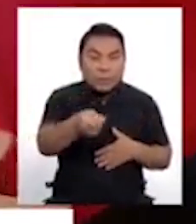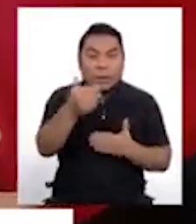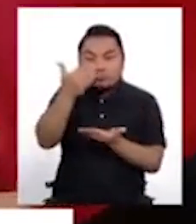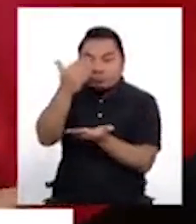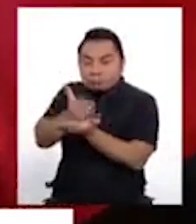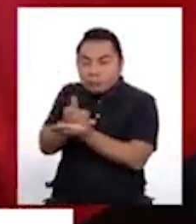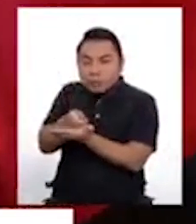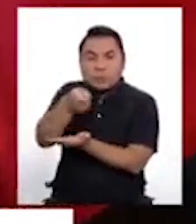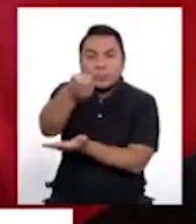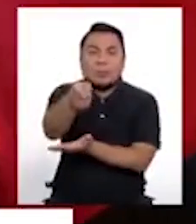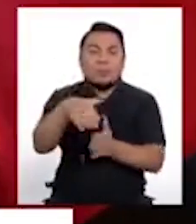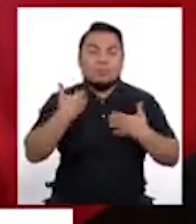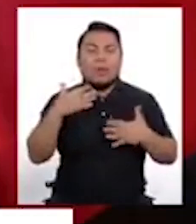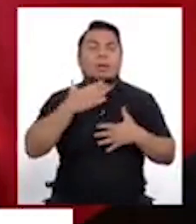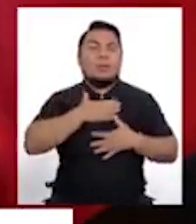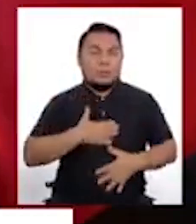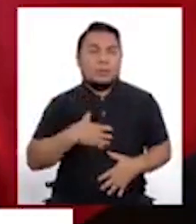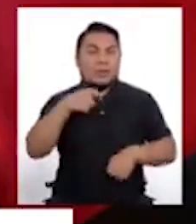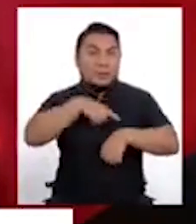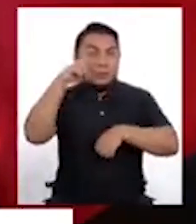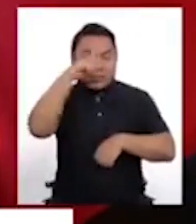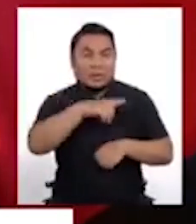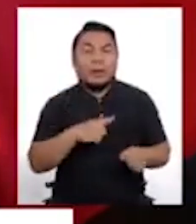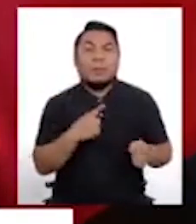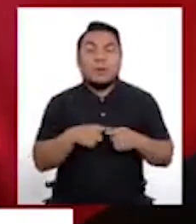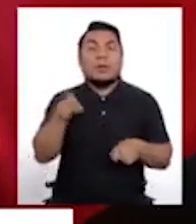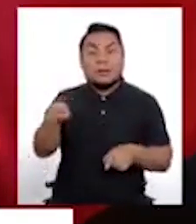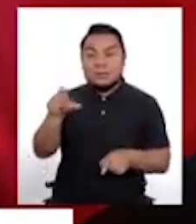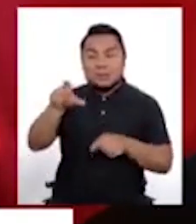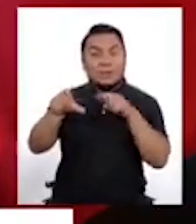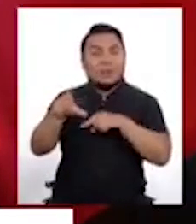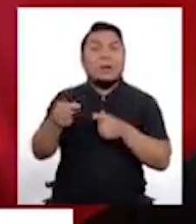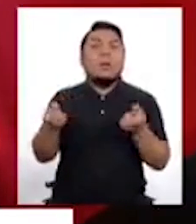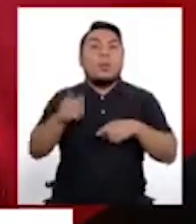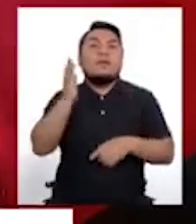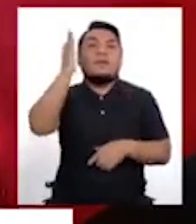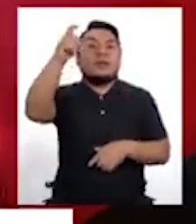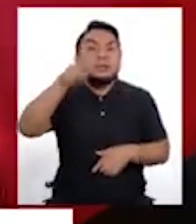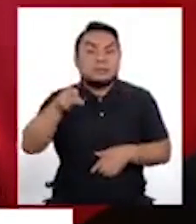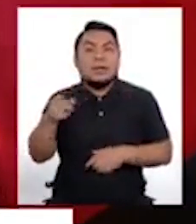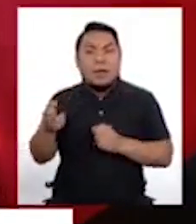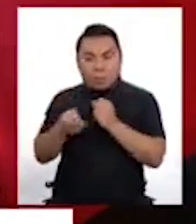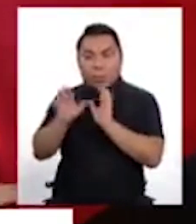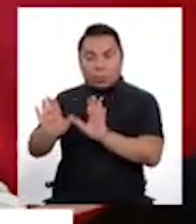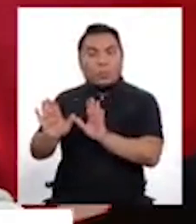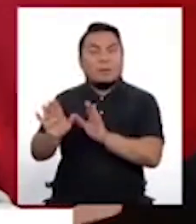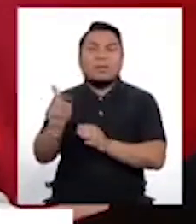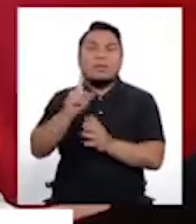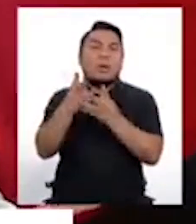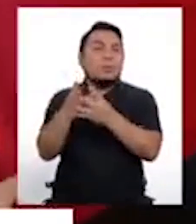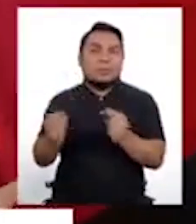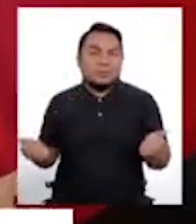ahora, pero también cómo podemos asegurar que después, cuando lo necesite, tenga fondo y no se lo haya